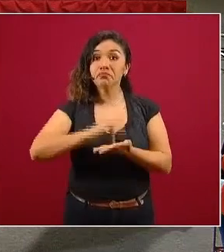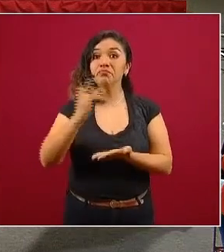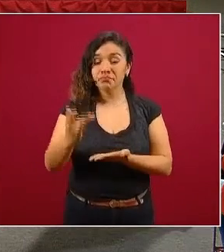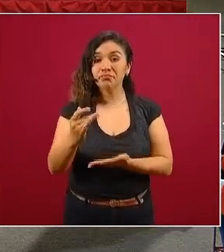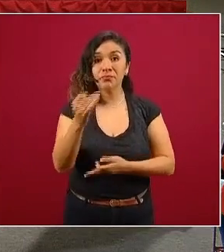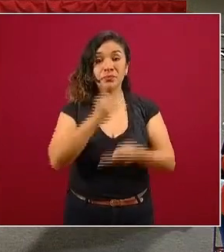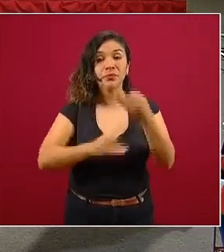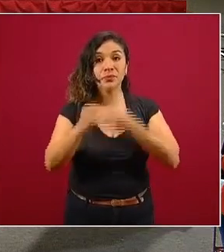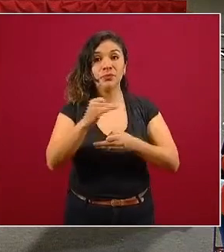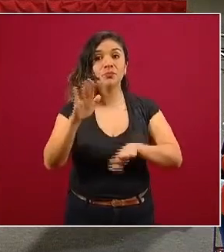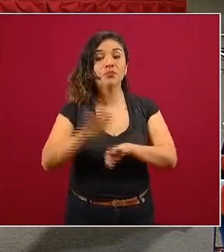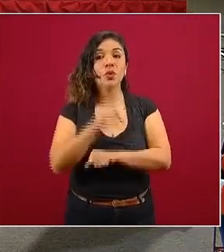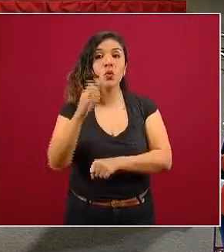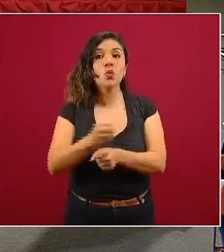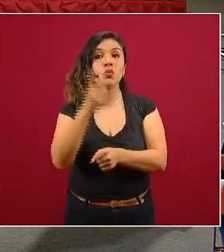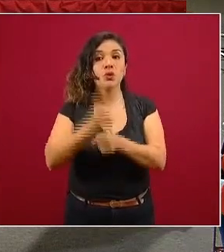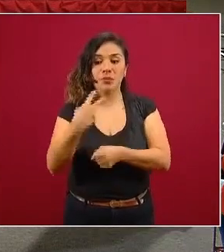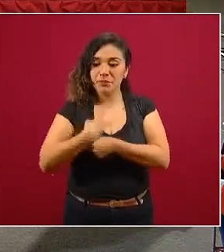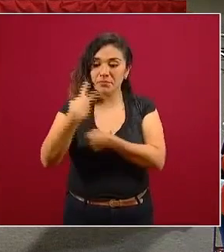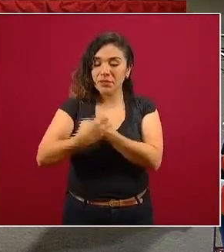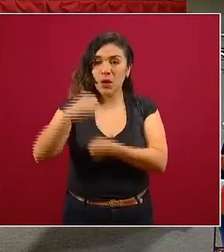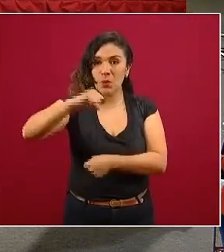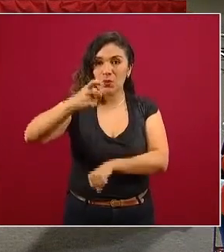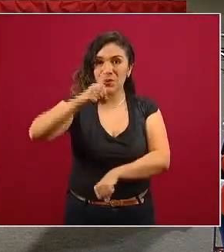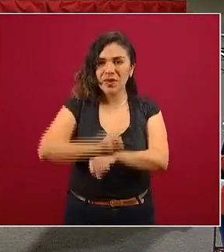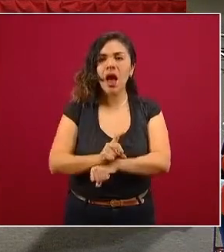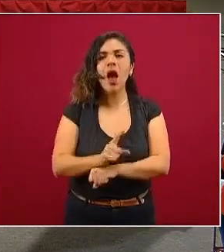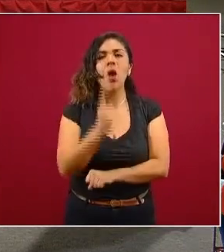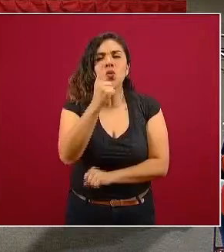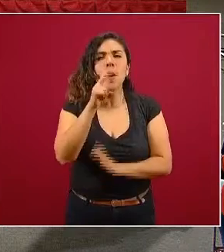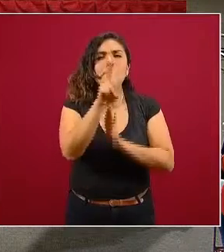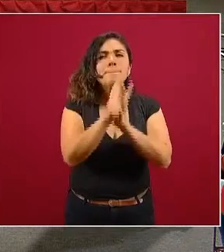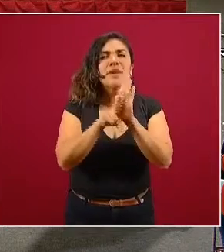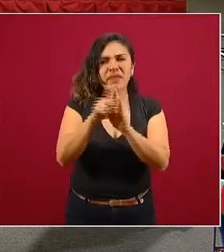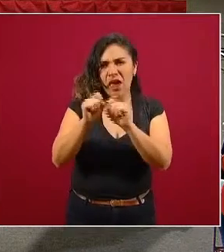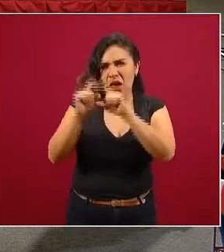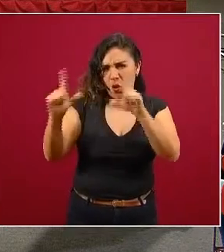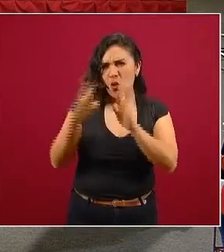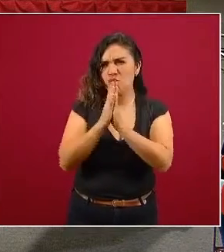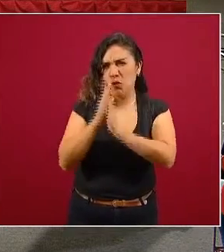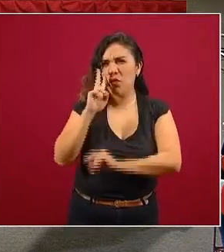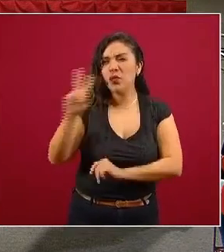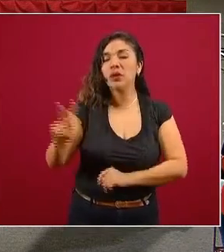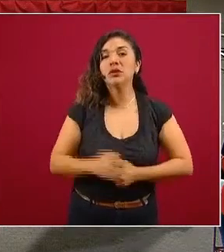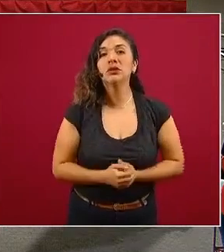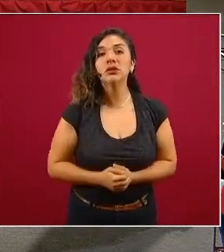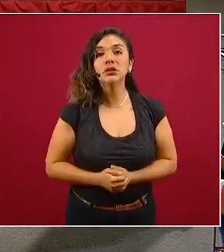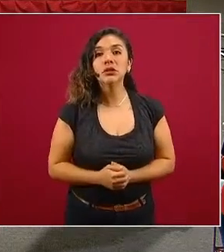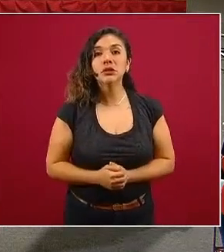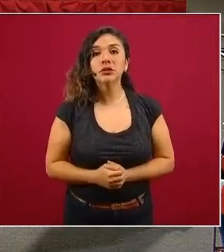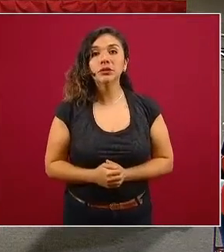Muchas gracias por la invitación. Hay un pequeño video, si lo pueden presentar, por favor.